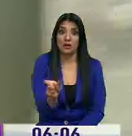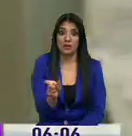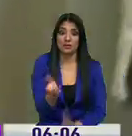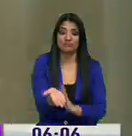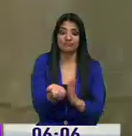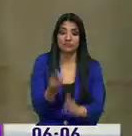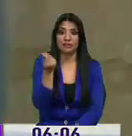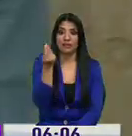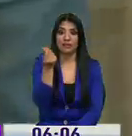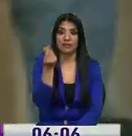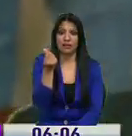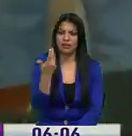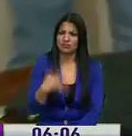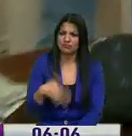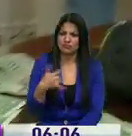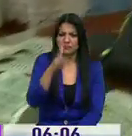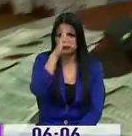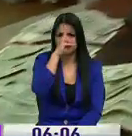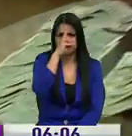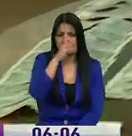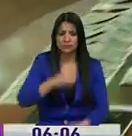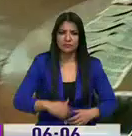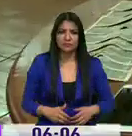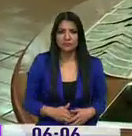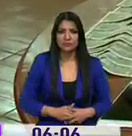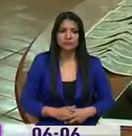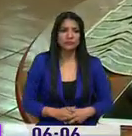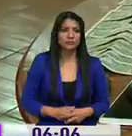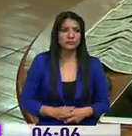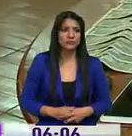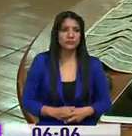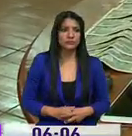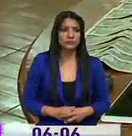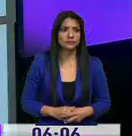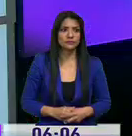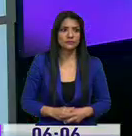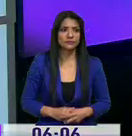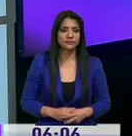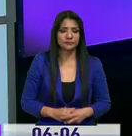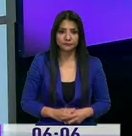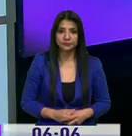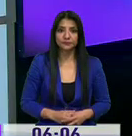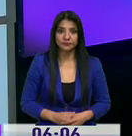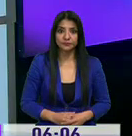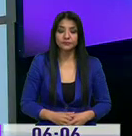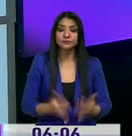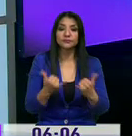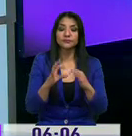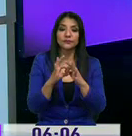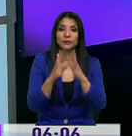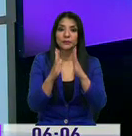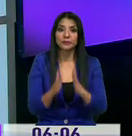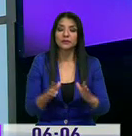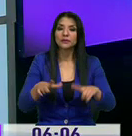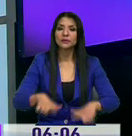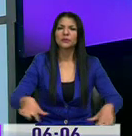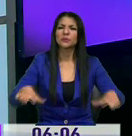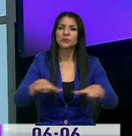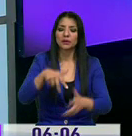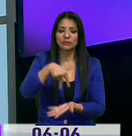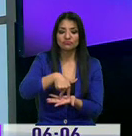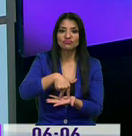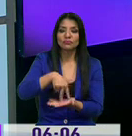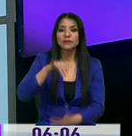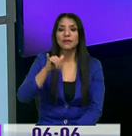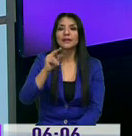sin levantar la menor sospecha en kit informó iván qassam en ese poder con software individual ya se encuentra en el